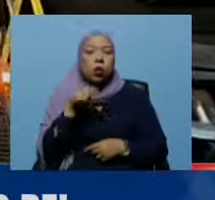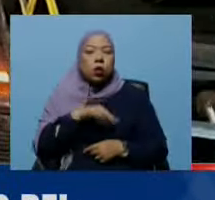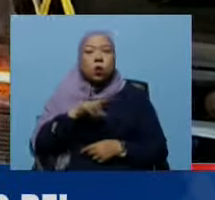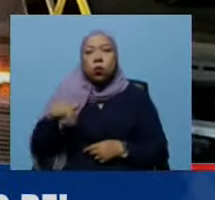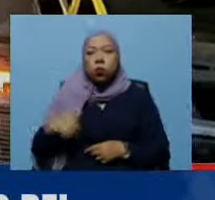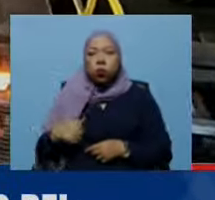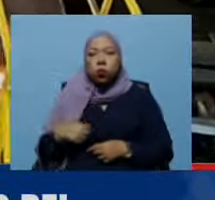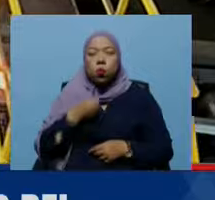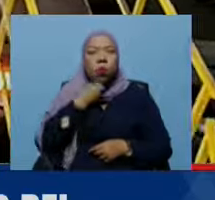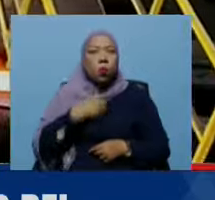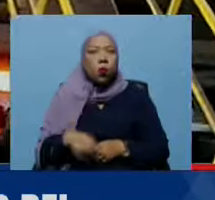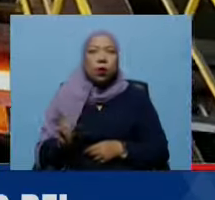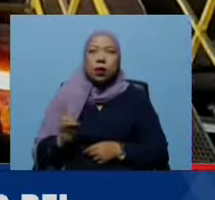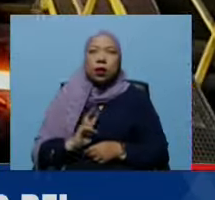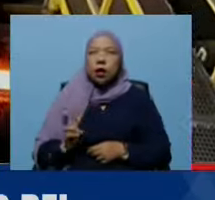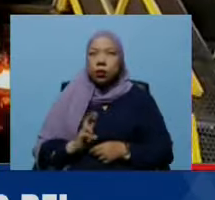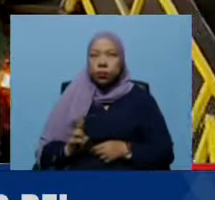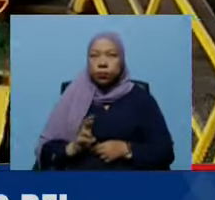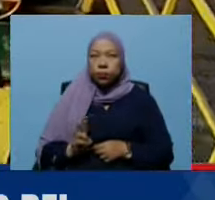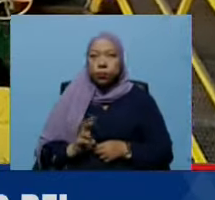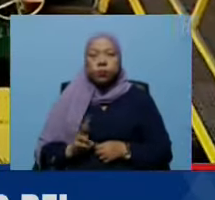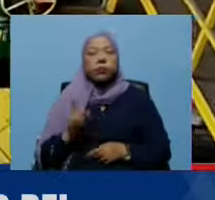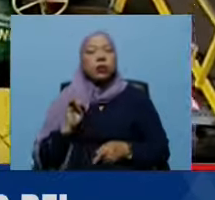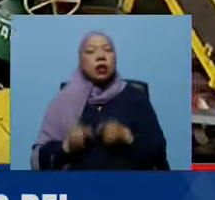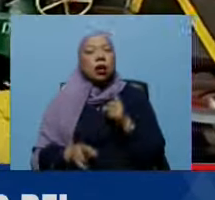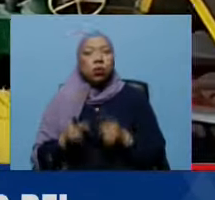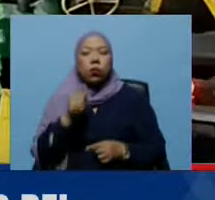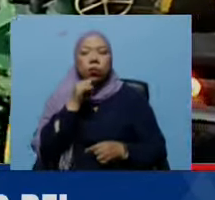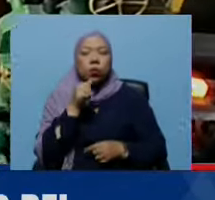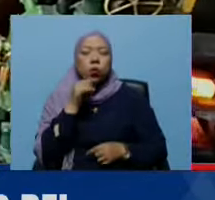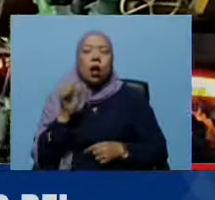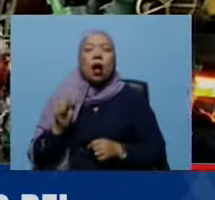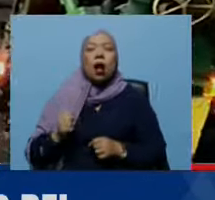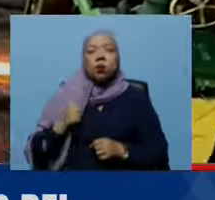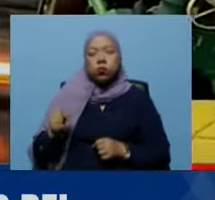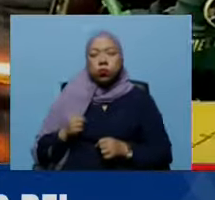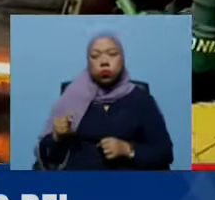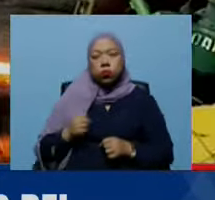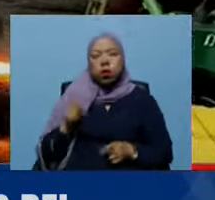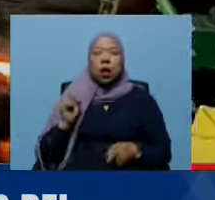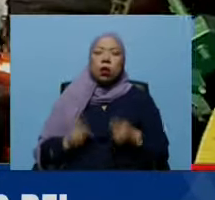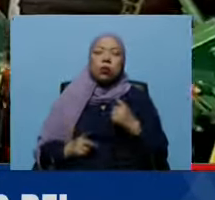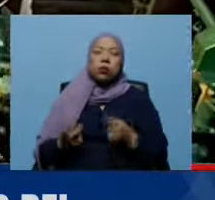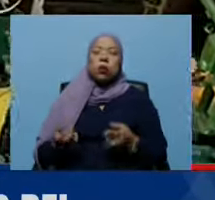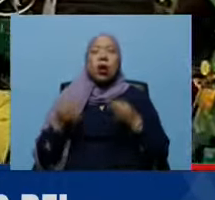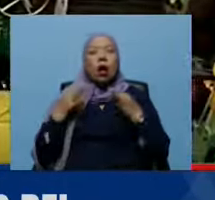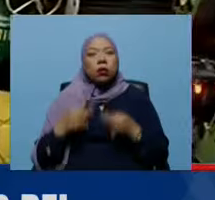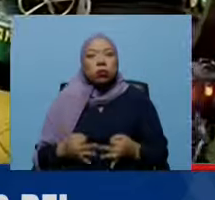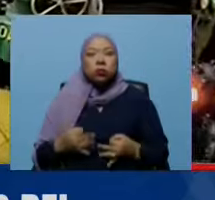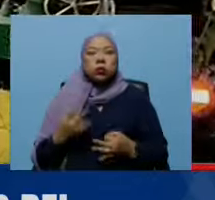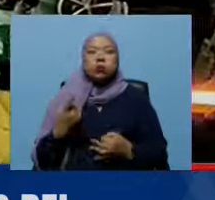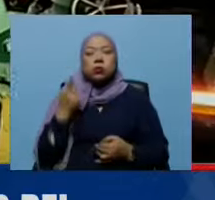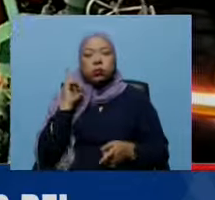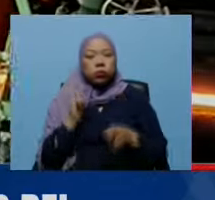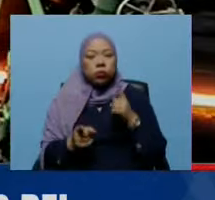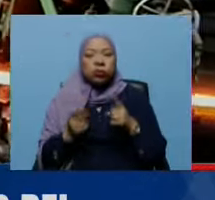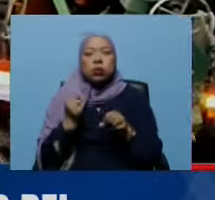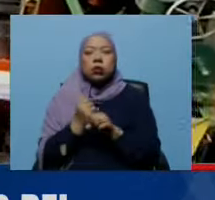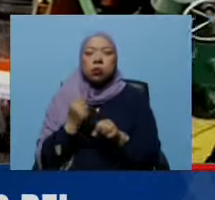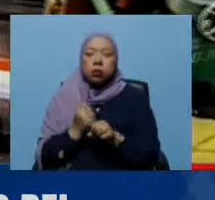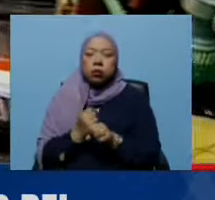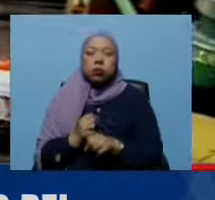se desperdicia nada, porque de alguna forma, en algunas oportunidades que hay algunas paradas obligatorias o algunos